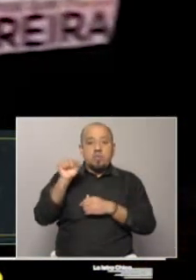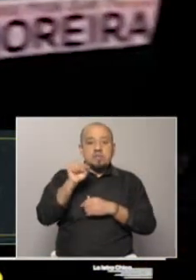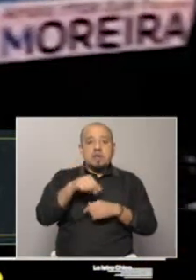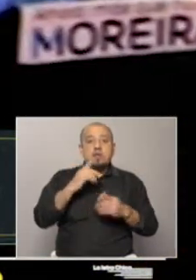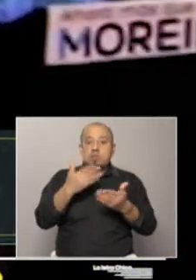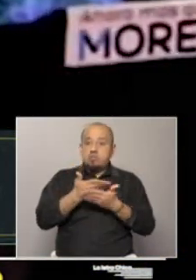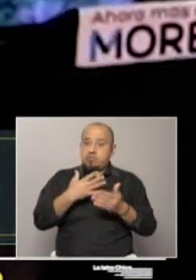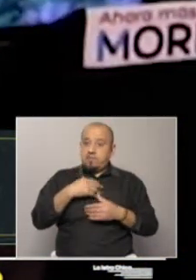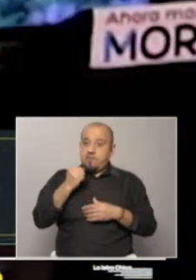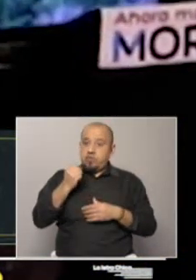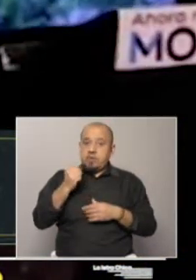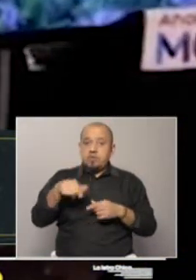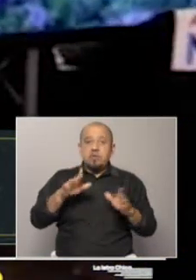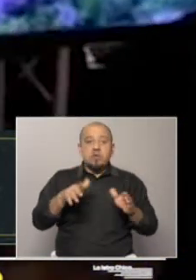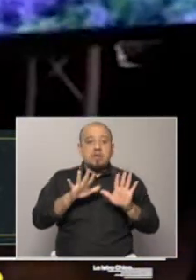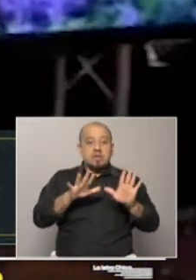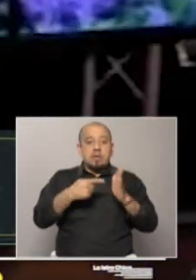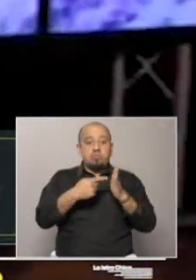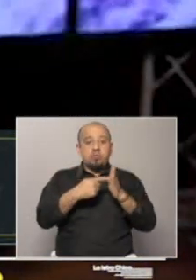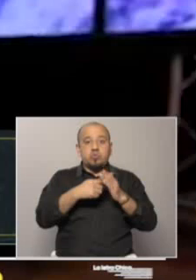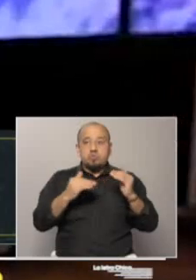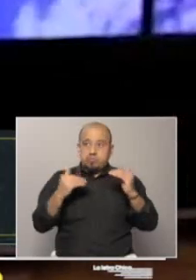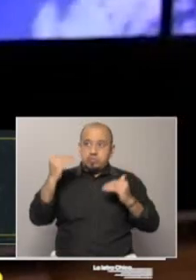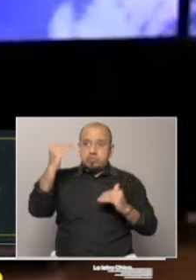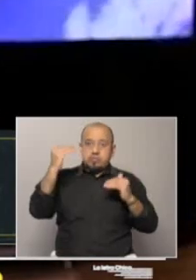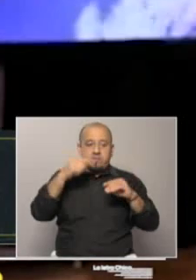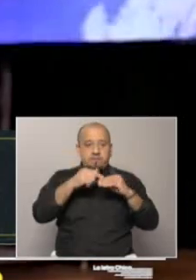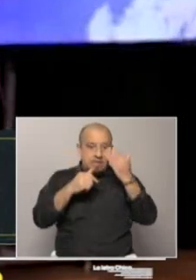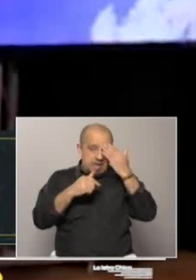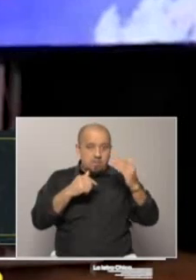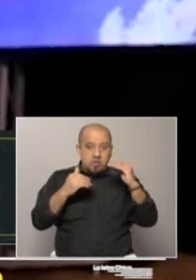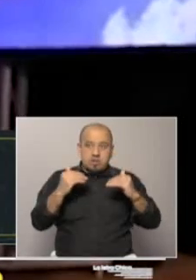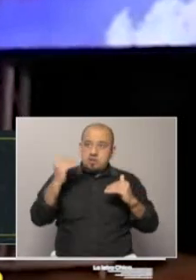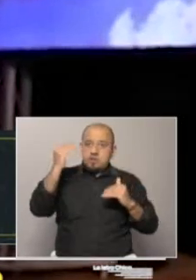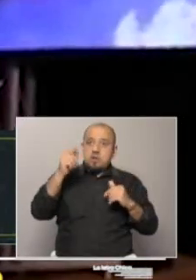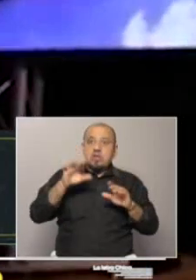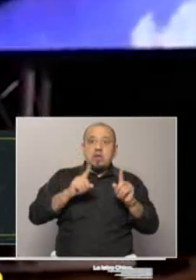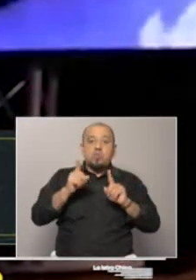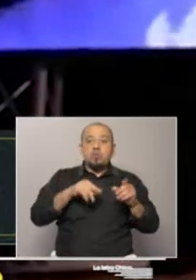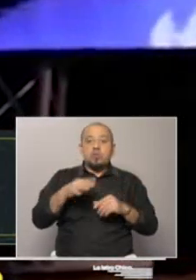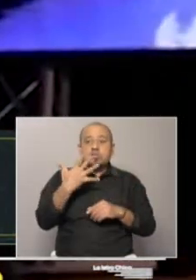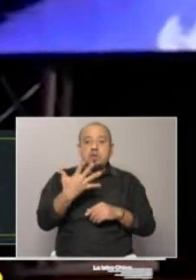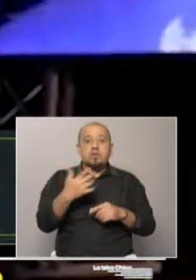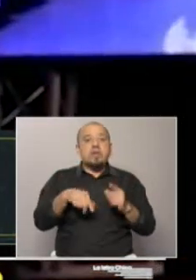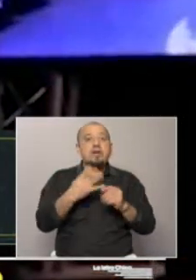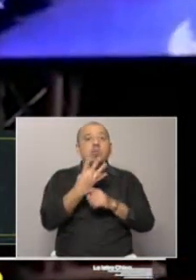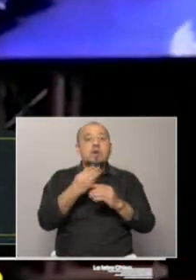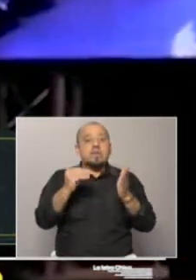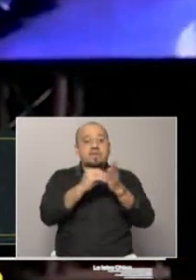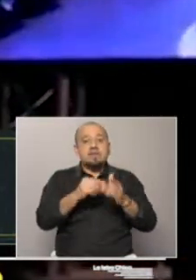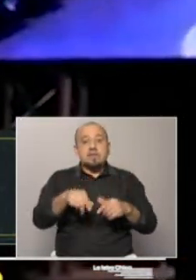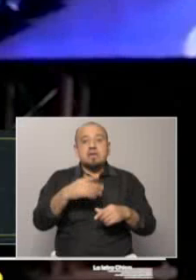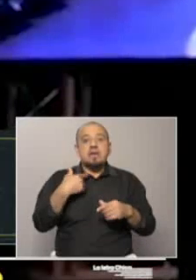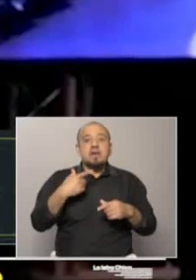favorito, algunas marcando hasta 10 puntos con el Frente Amplio de ventaja y en algunos casos solo 5. Sería la cuarta vez que el doctor